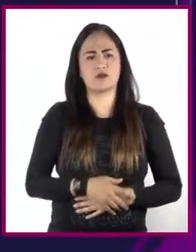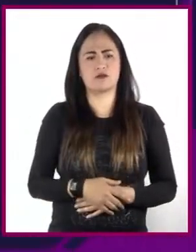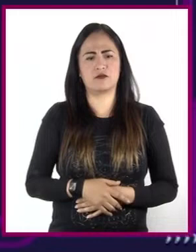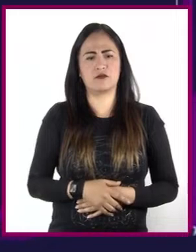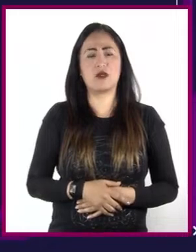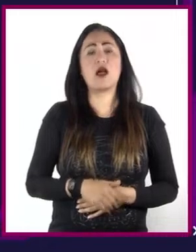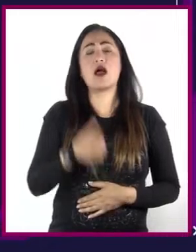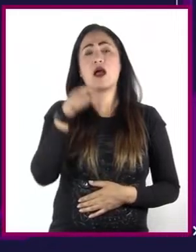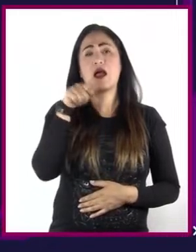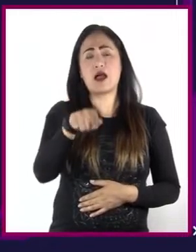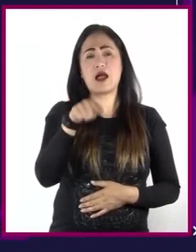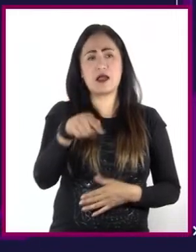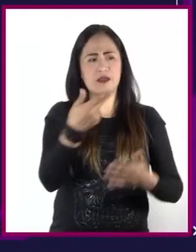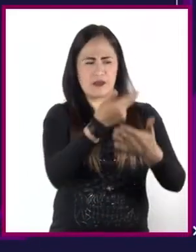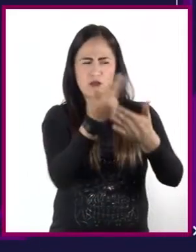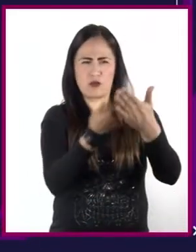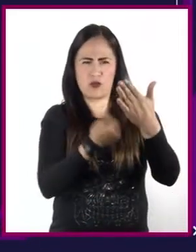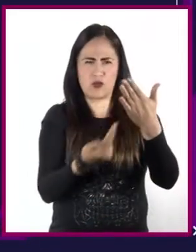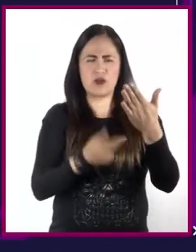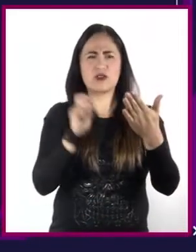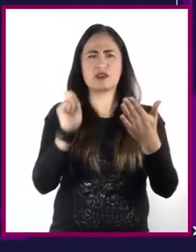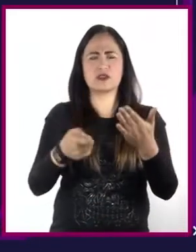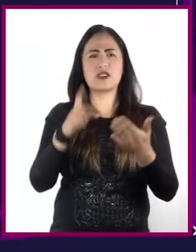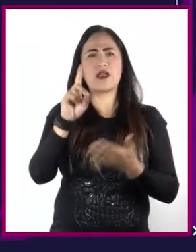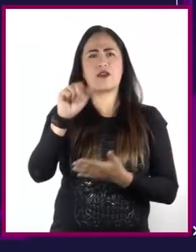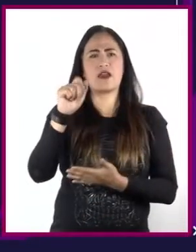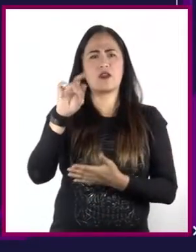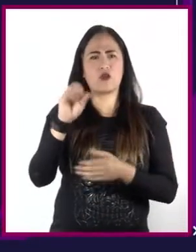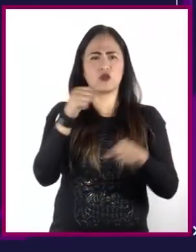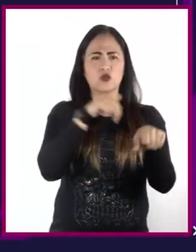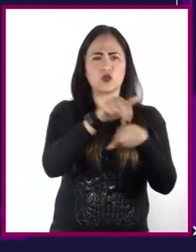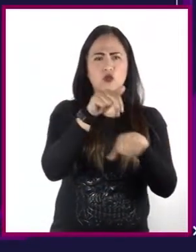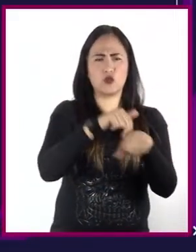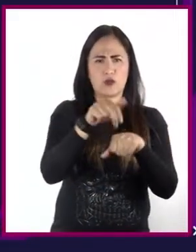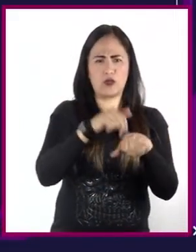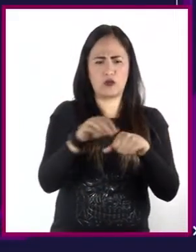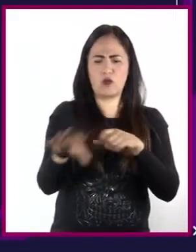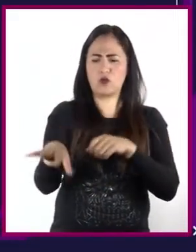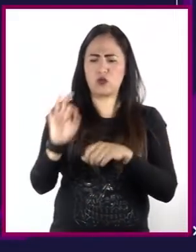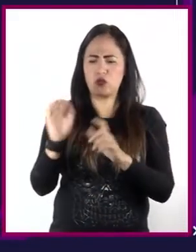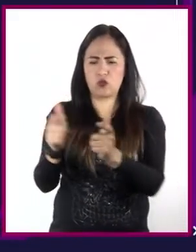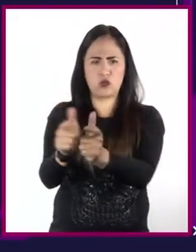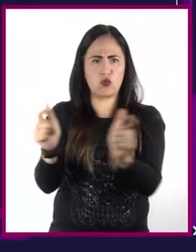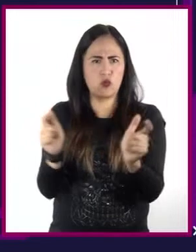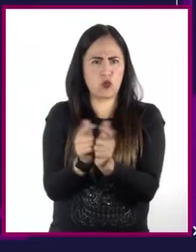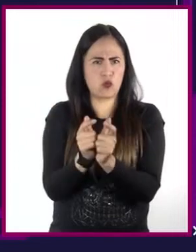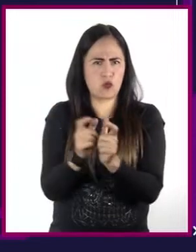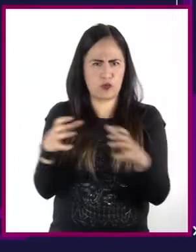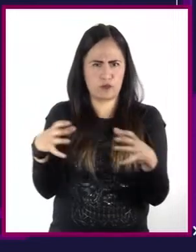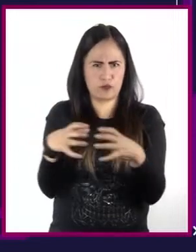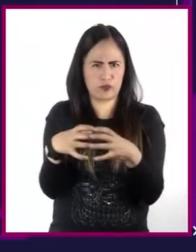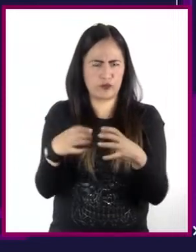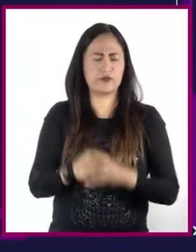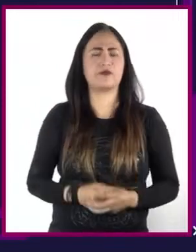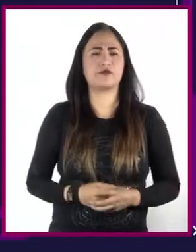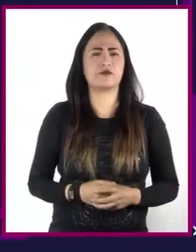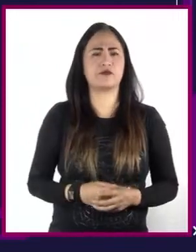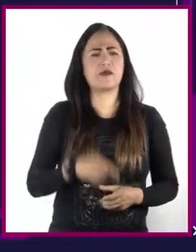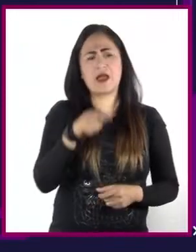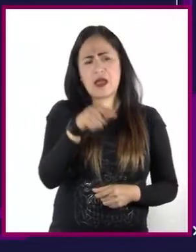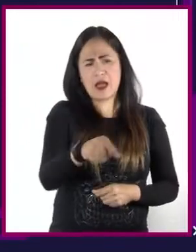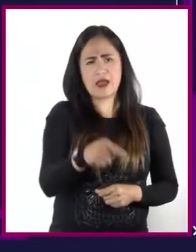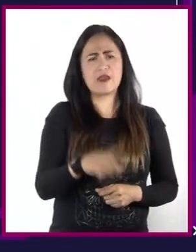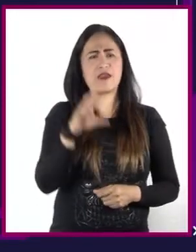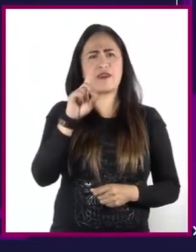representar en la gráfica es un conjunto de datos numéricos específicos de una muestra. Las opciones más adecuadas que representan